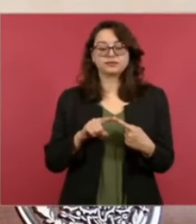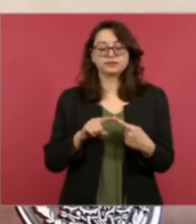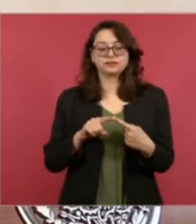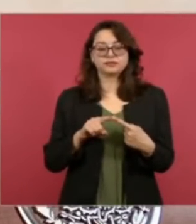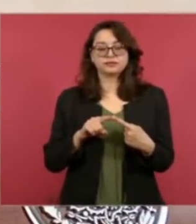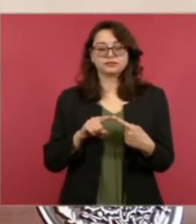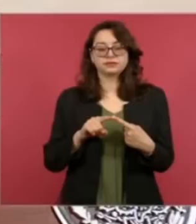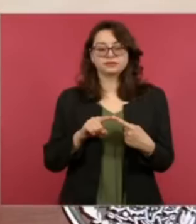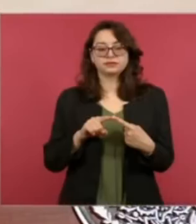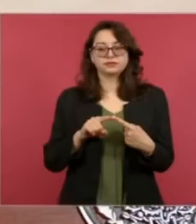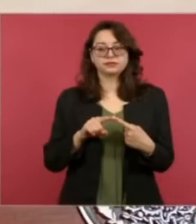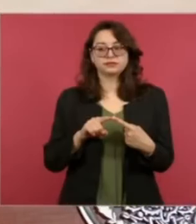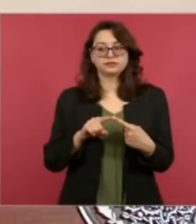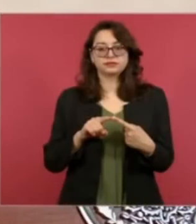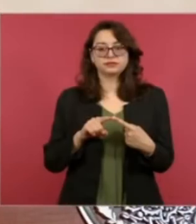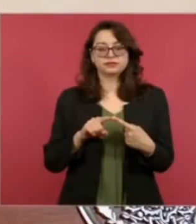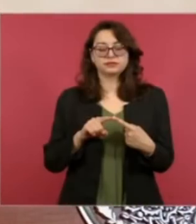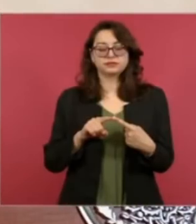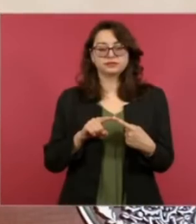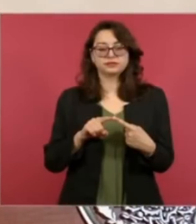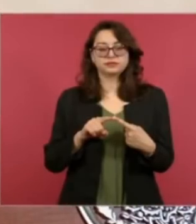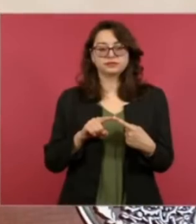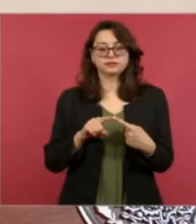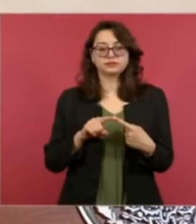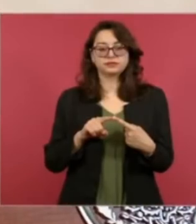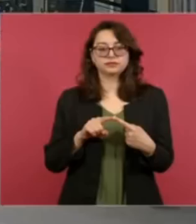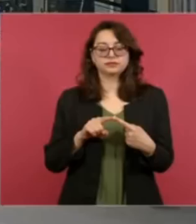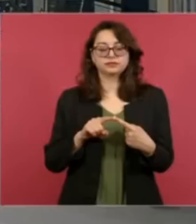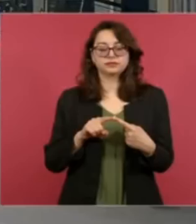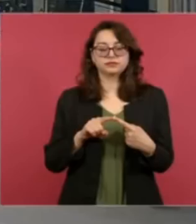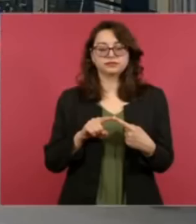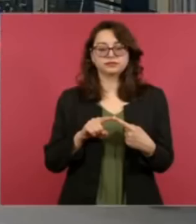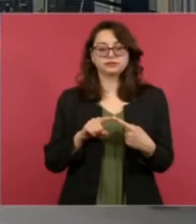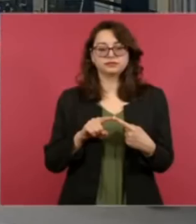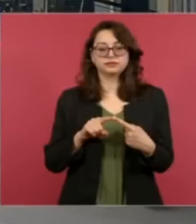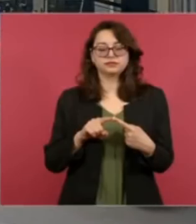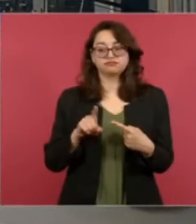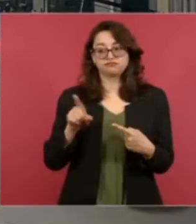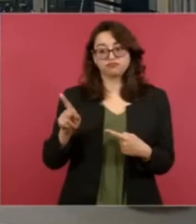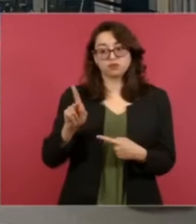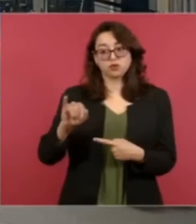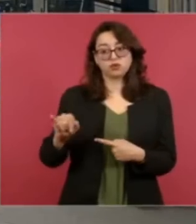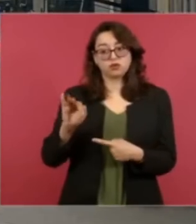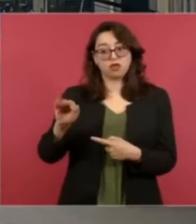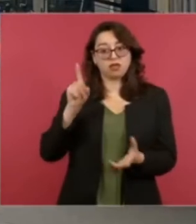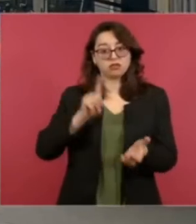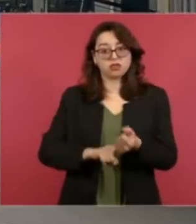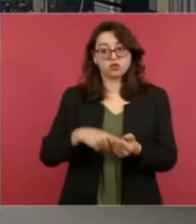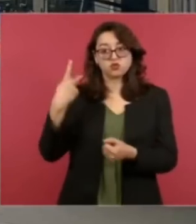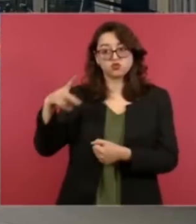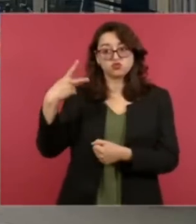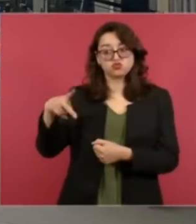que estamos planteando la necesidad de renovar el Poder Judicial.